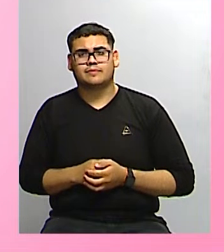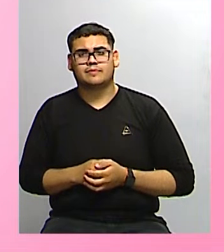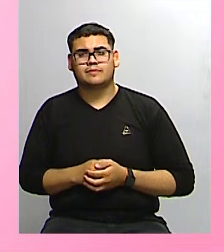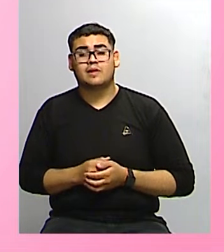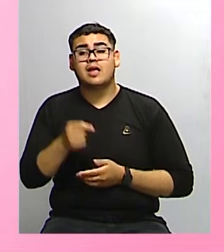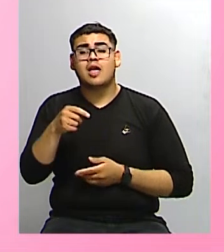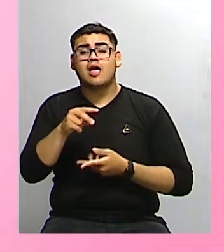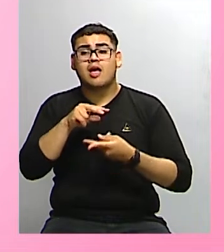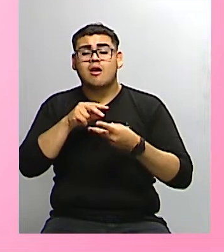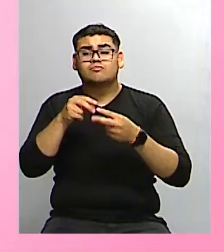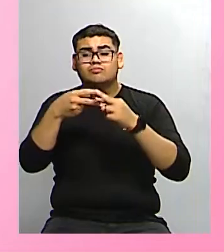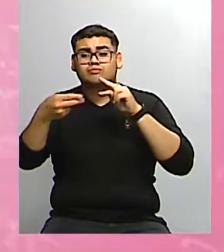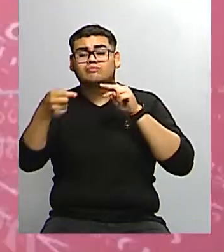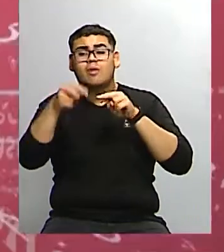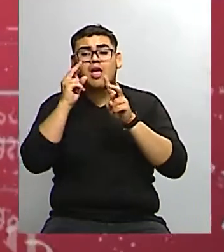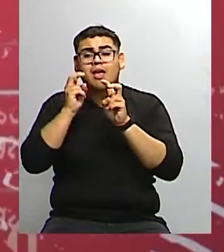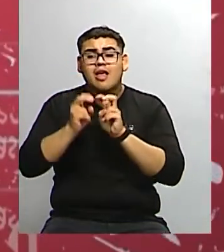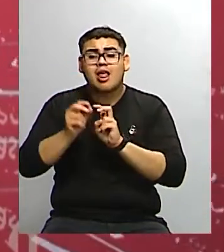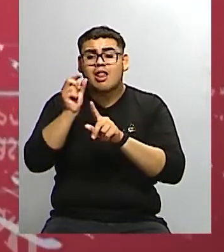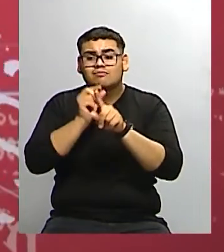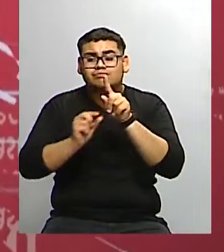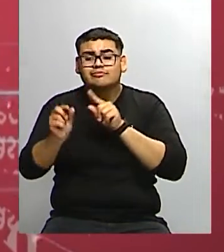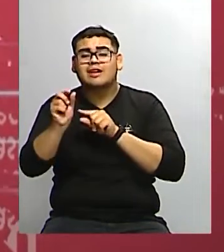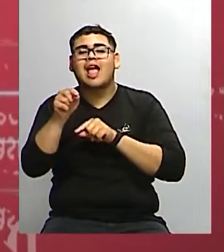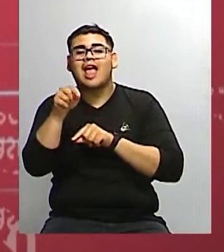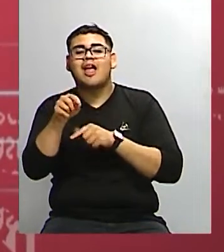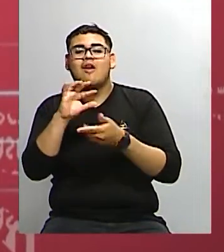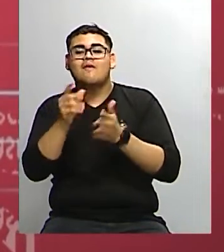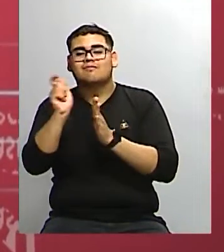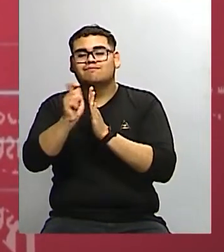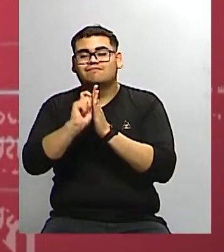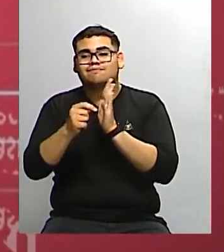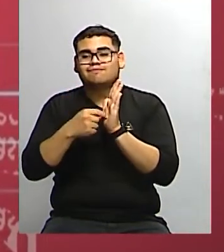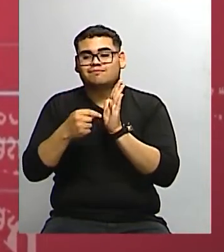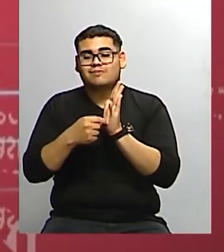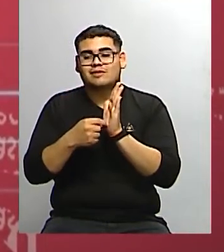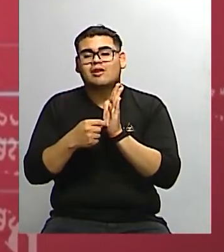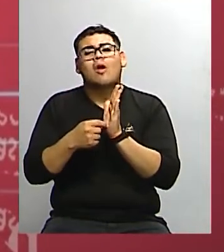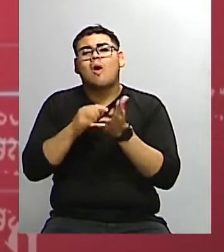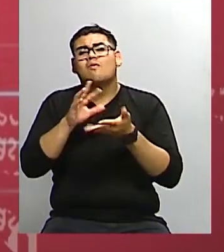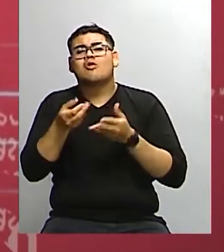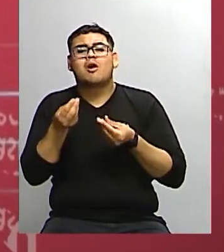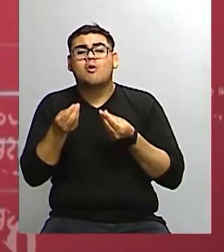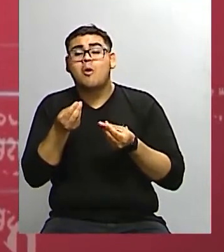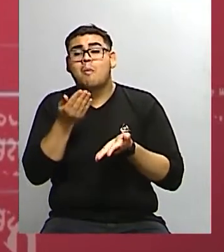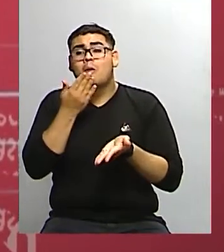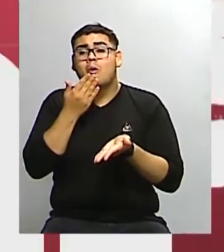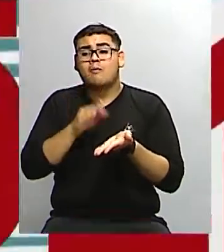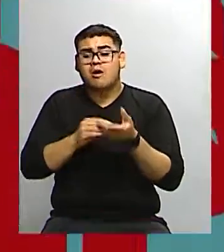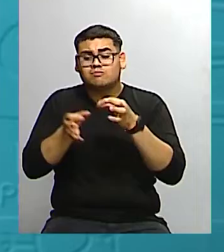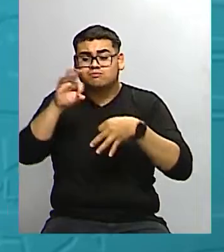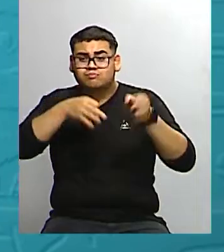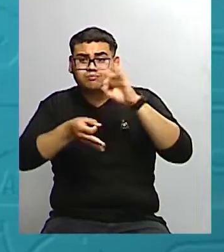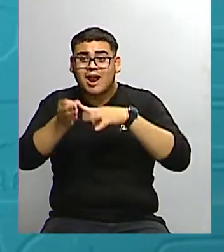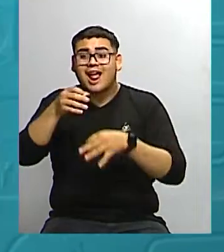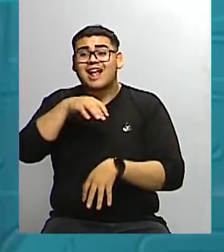un perfil genético. Esto es una prueba de sangre donde se analiza el ADN de